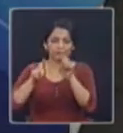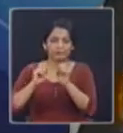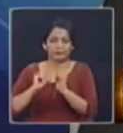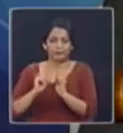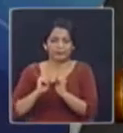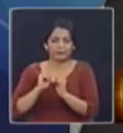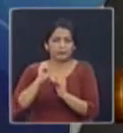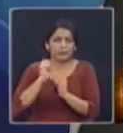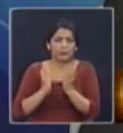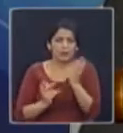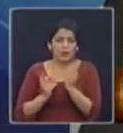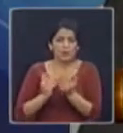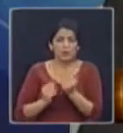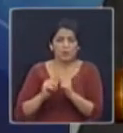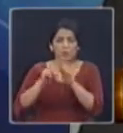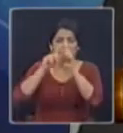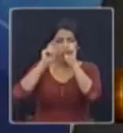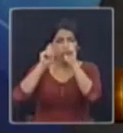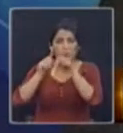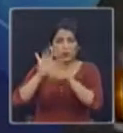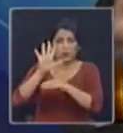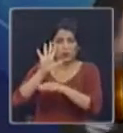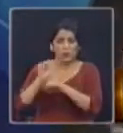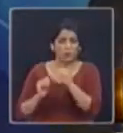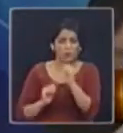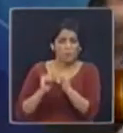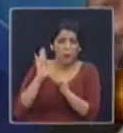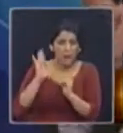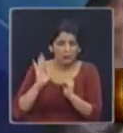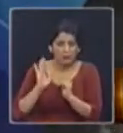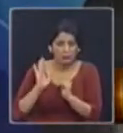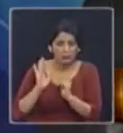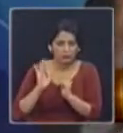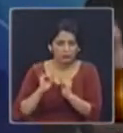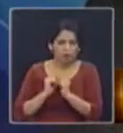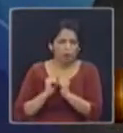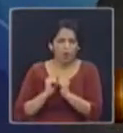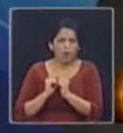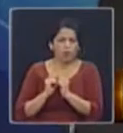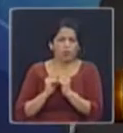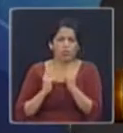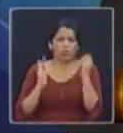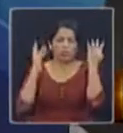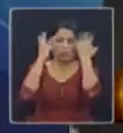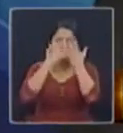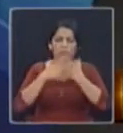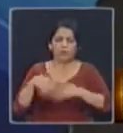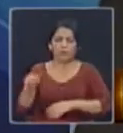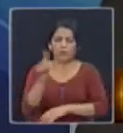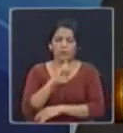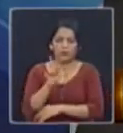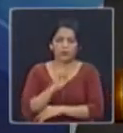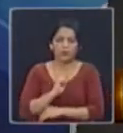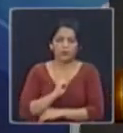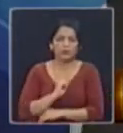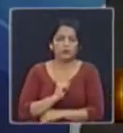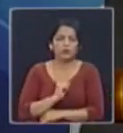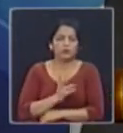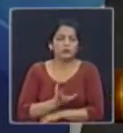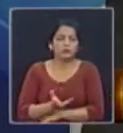5 preguntas, porque no podemos enredarlo y complicarle al pueblo, a los ciudadanos. Y luego, efectivamente, como usted